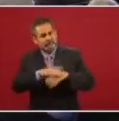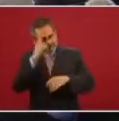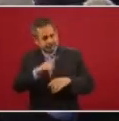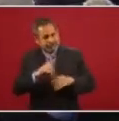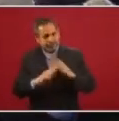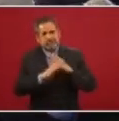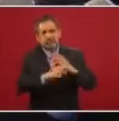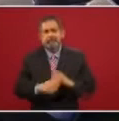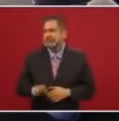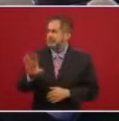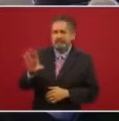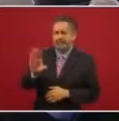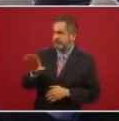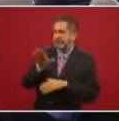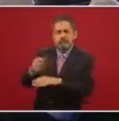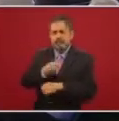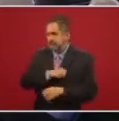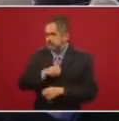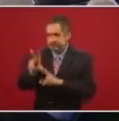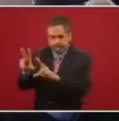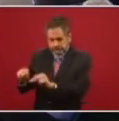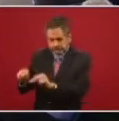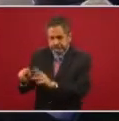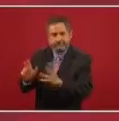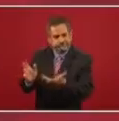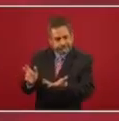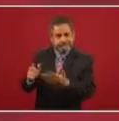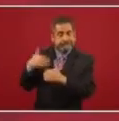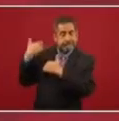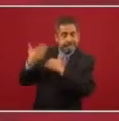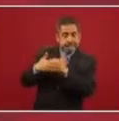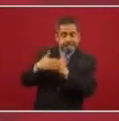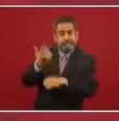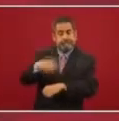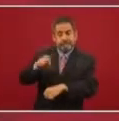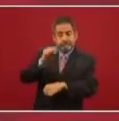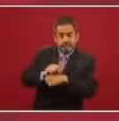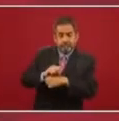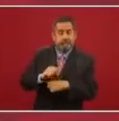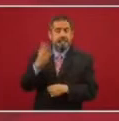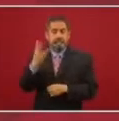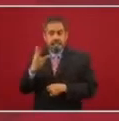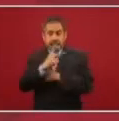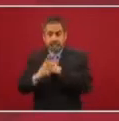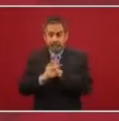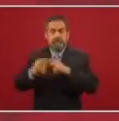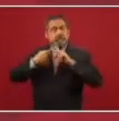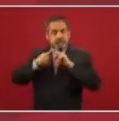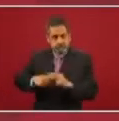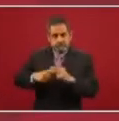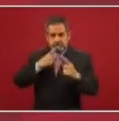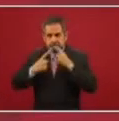esta llegada no en materia de salud como digo la próxima semana será la teleconferencia de las tres naciones y ahí se comenzará a conversar en